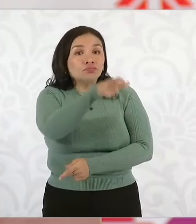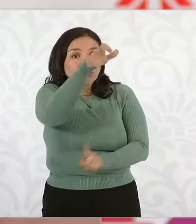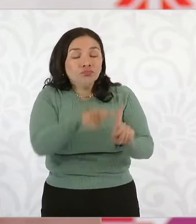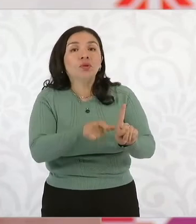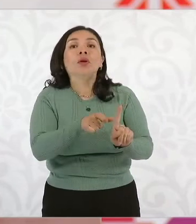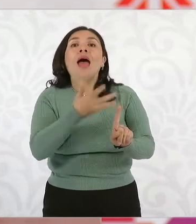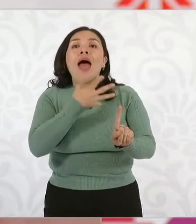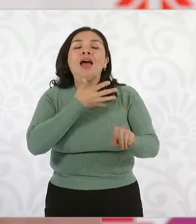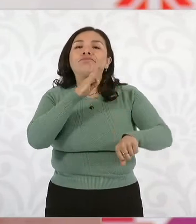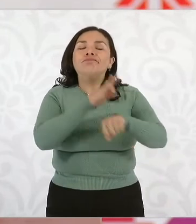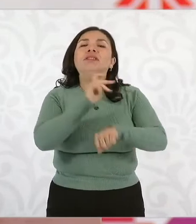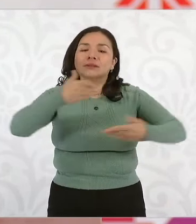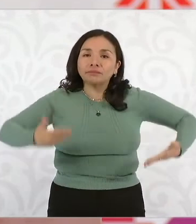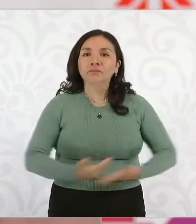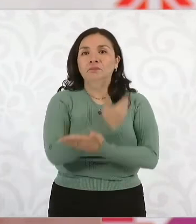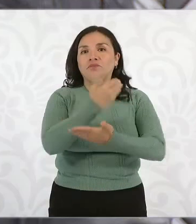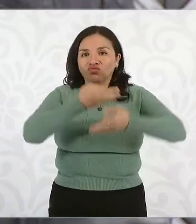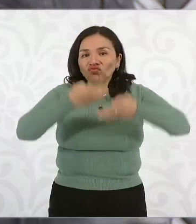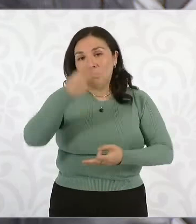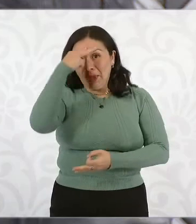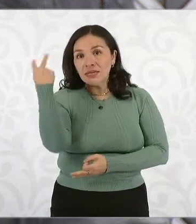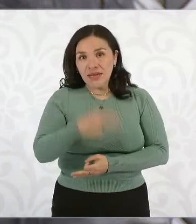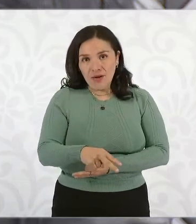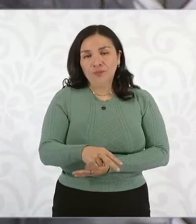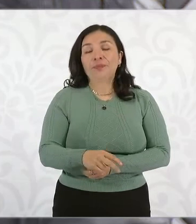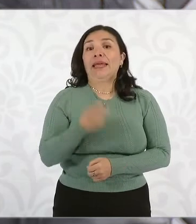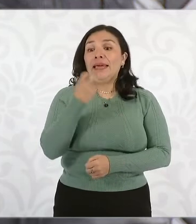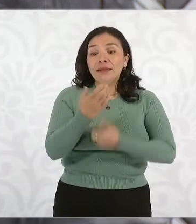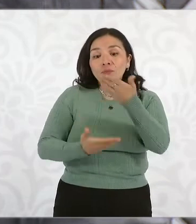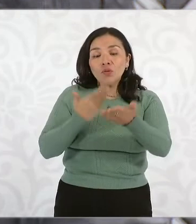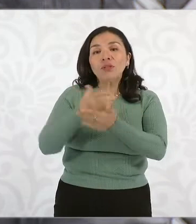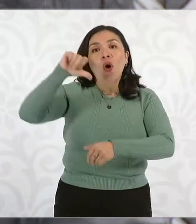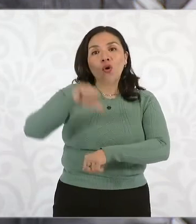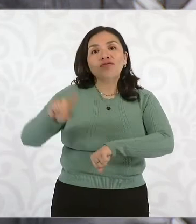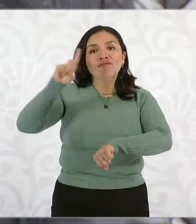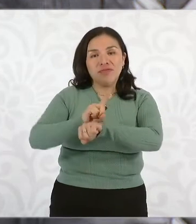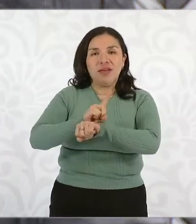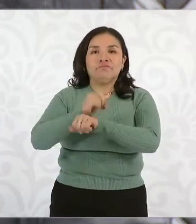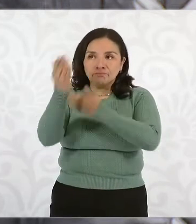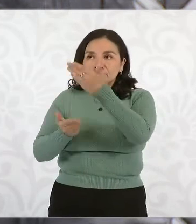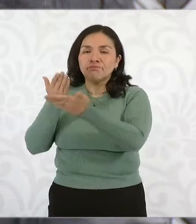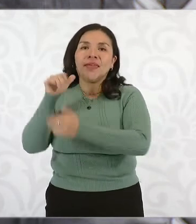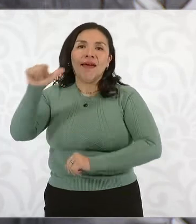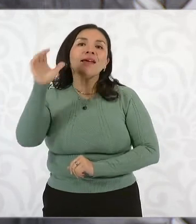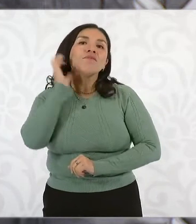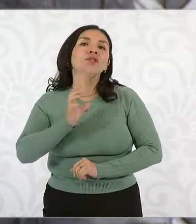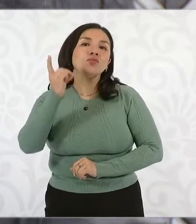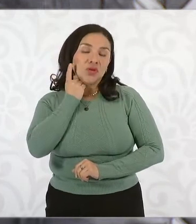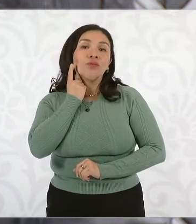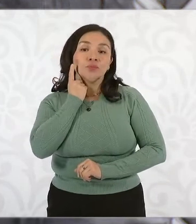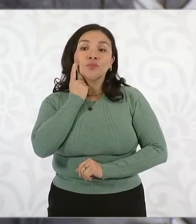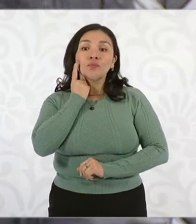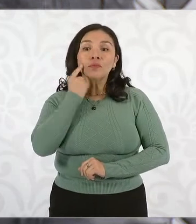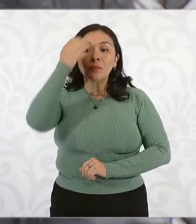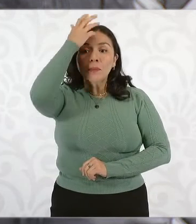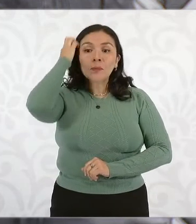mexicana. La iniciativa la estaremos enviando el día de hoy al Congreso y para ello le pedí